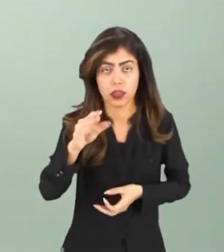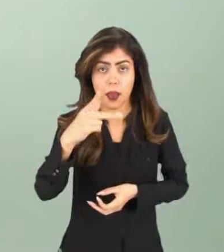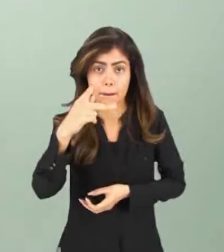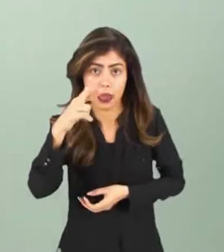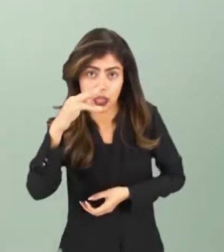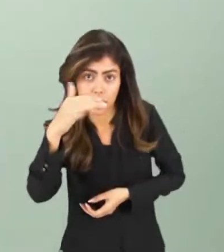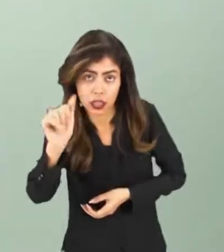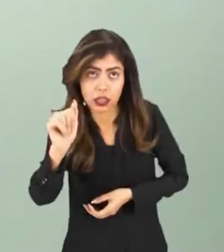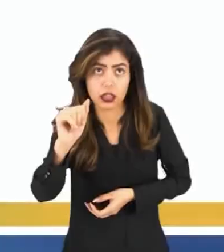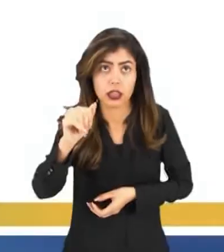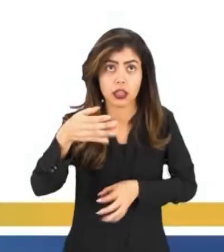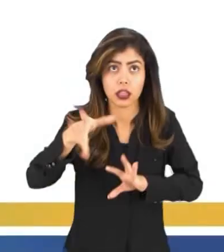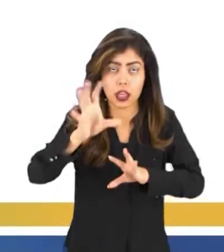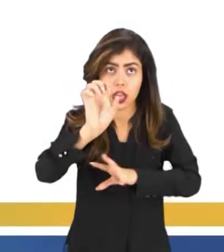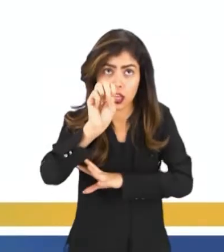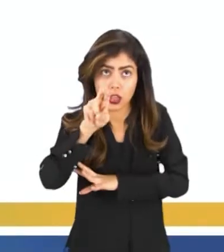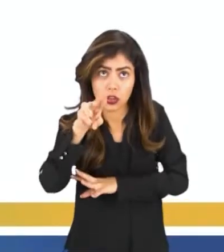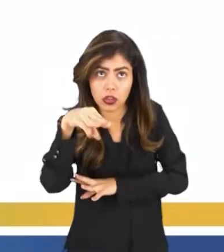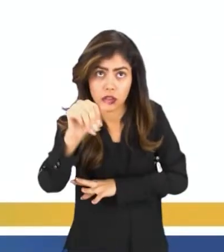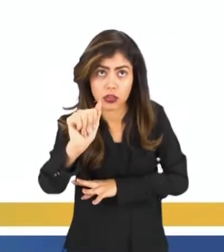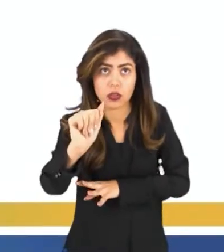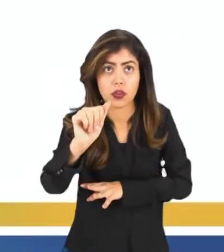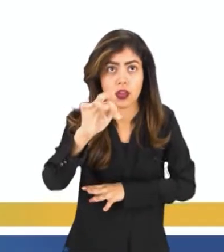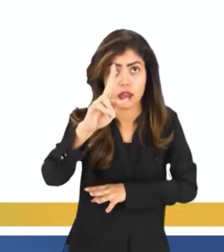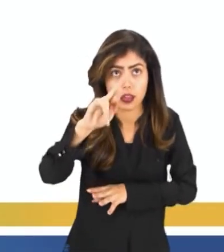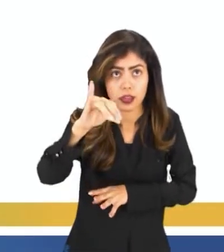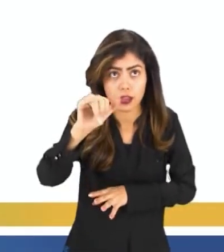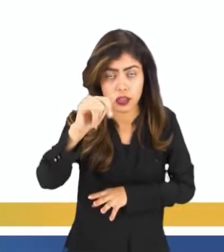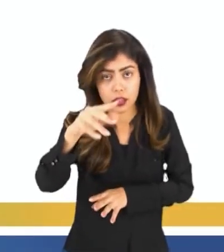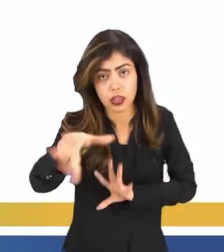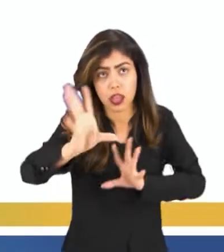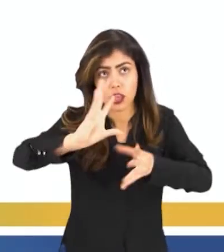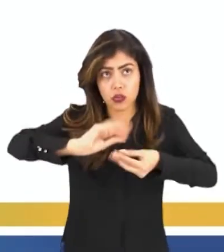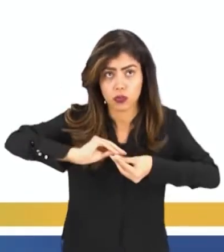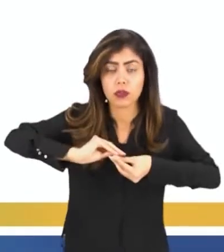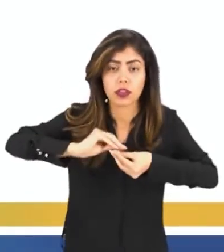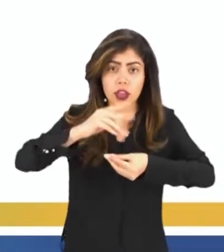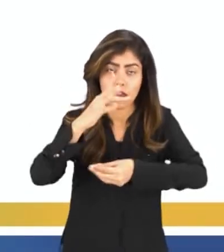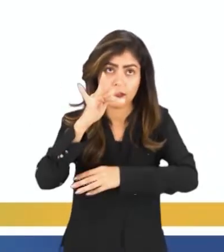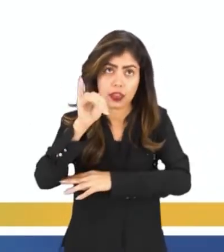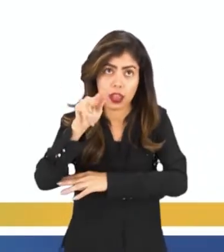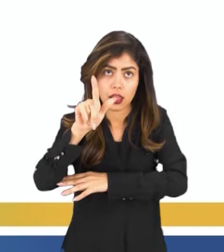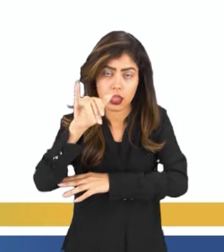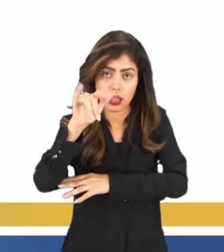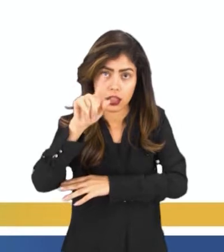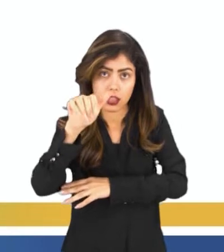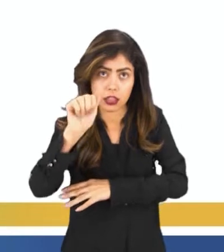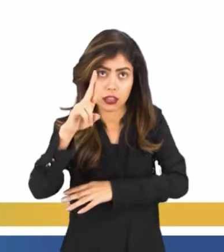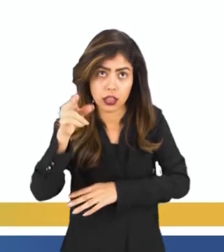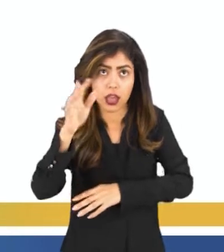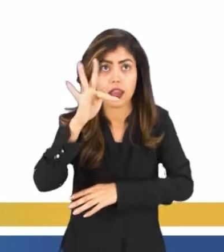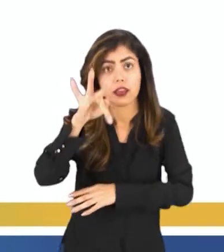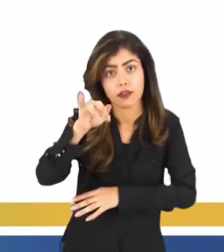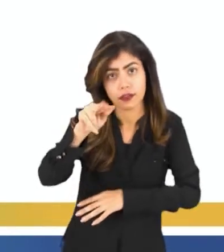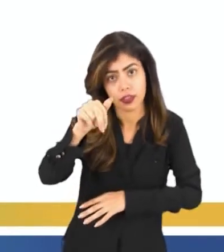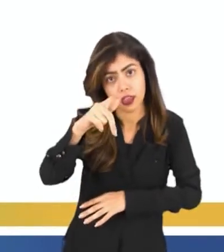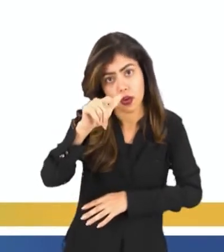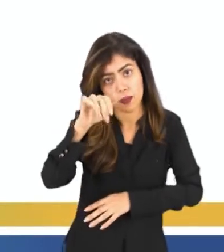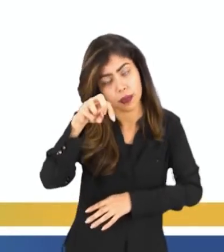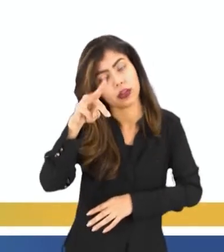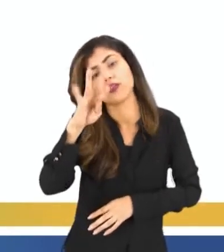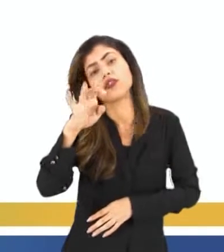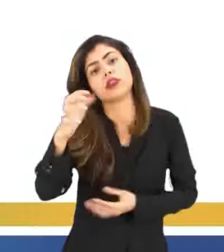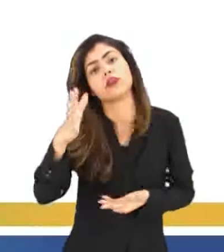concluir en su síntesis resumido para finalizar y finalmente vamos